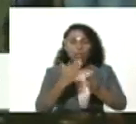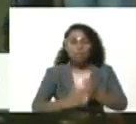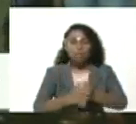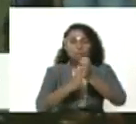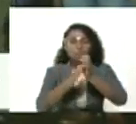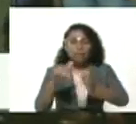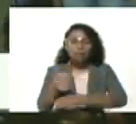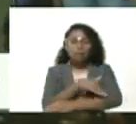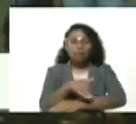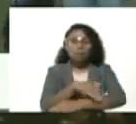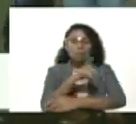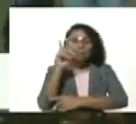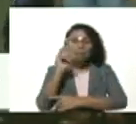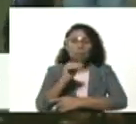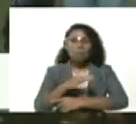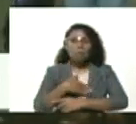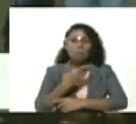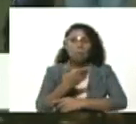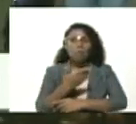calle, que podemos